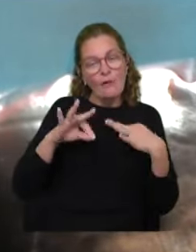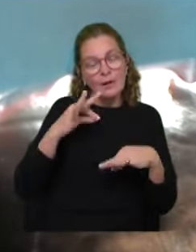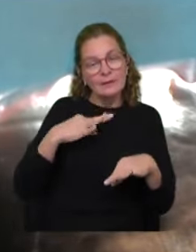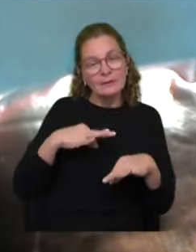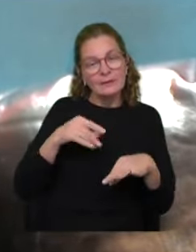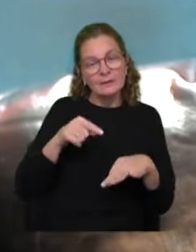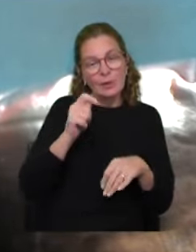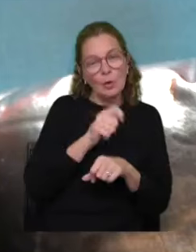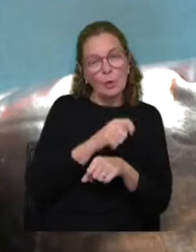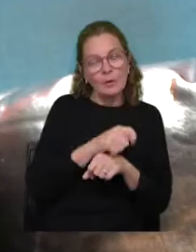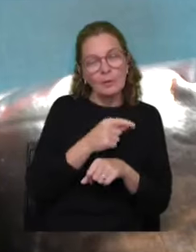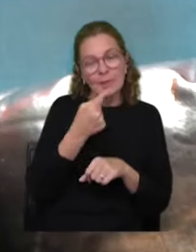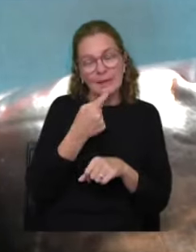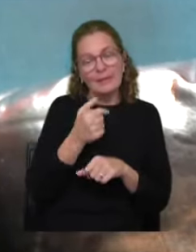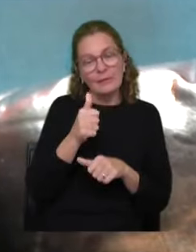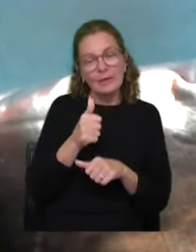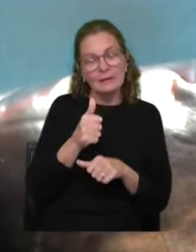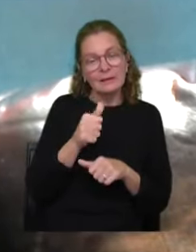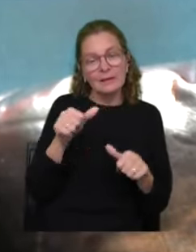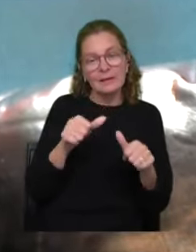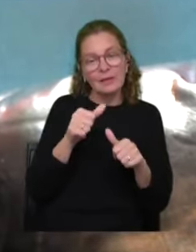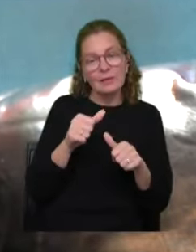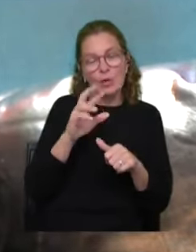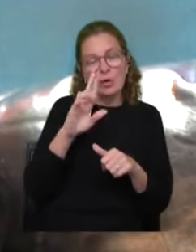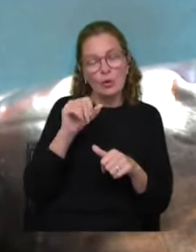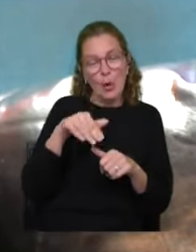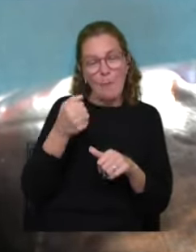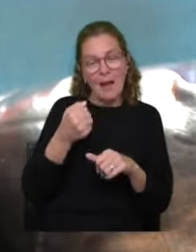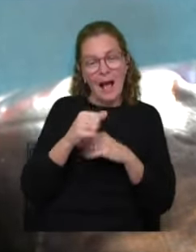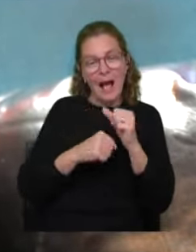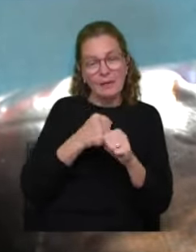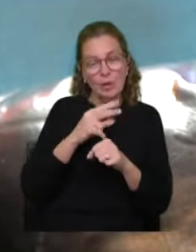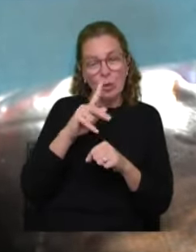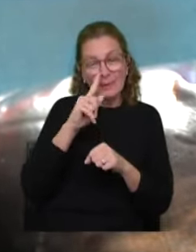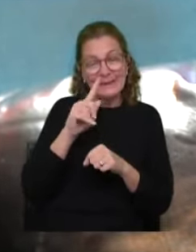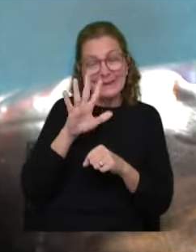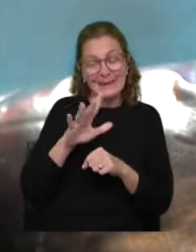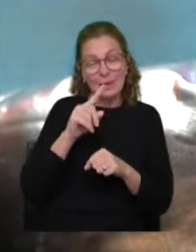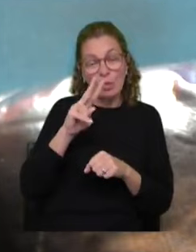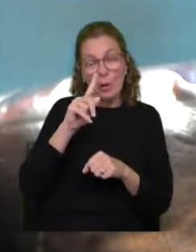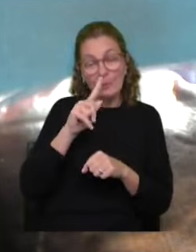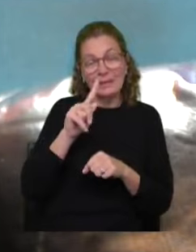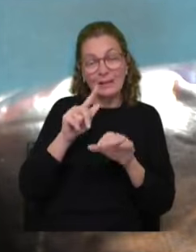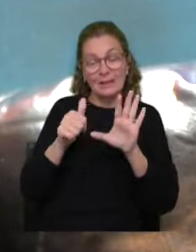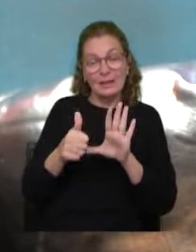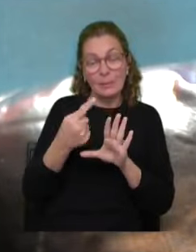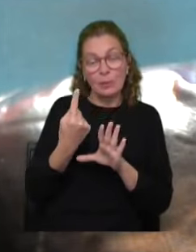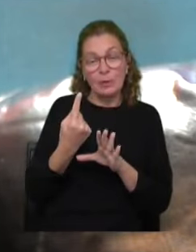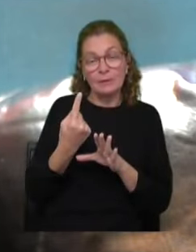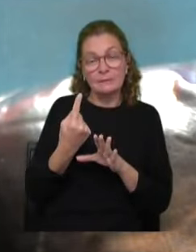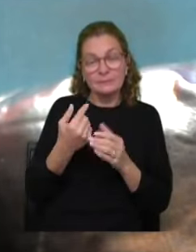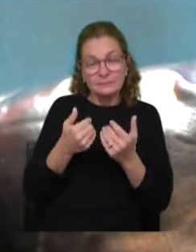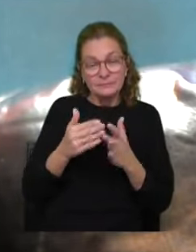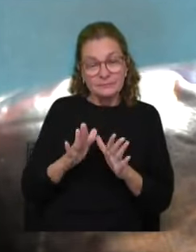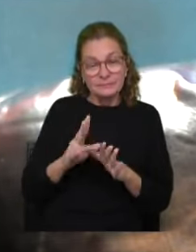inspirada en el juicio, como tú bien decías, que se hizo en Roma durante el 2015 y el 2016, que fue por una demanda